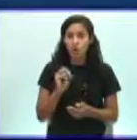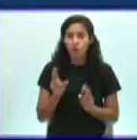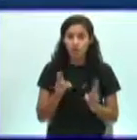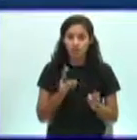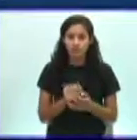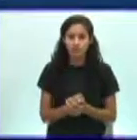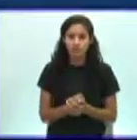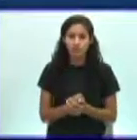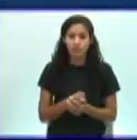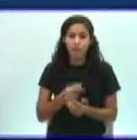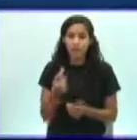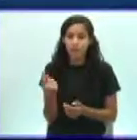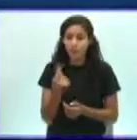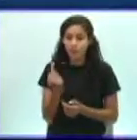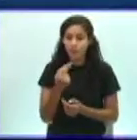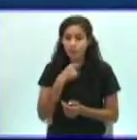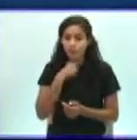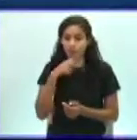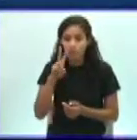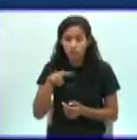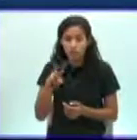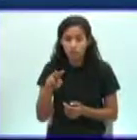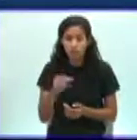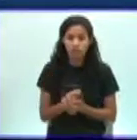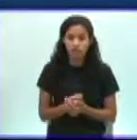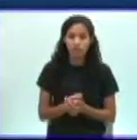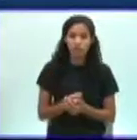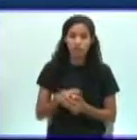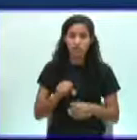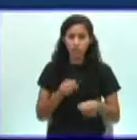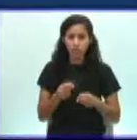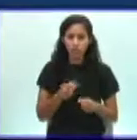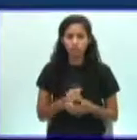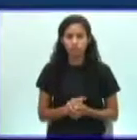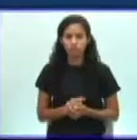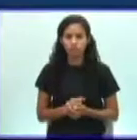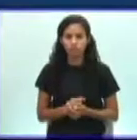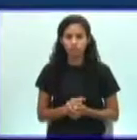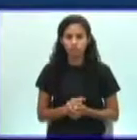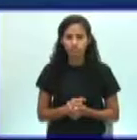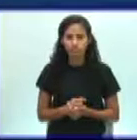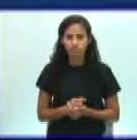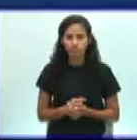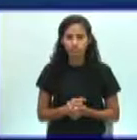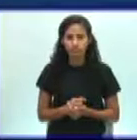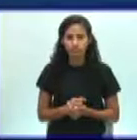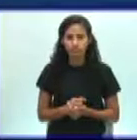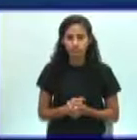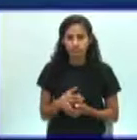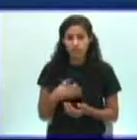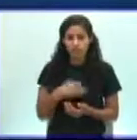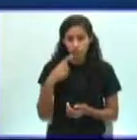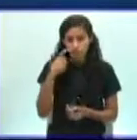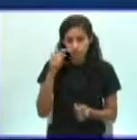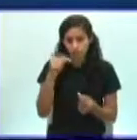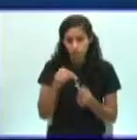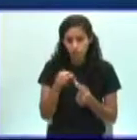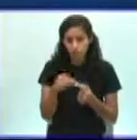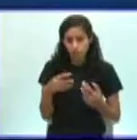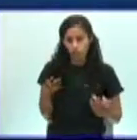orientación del primer instrumento de autocontrol. Tiene como